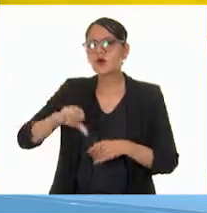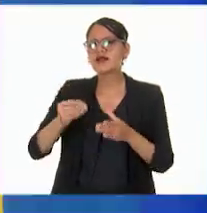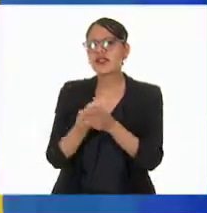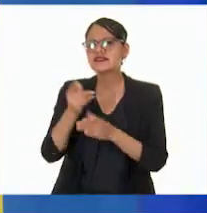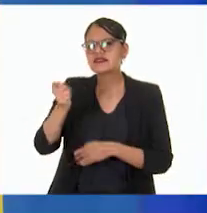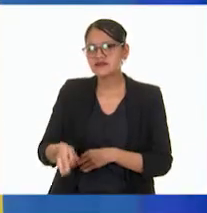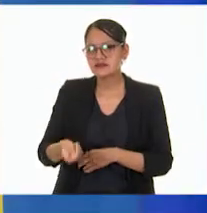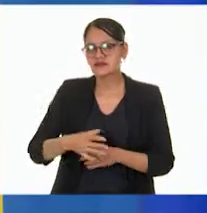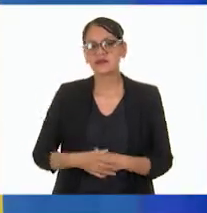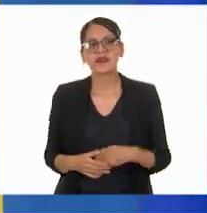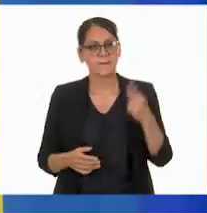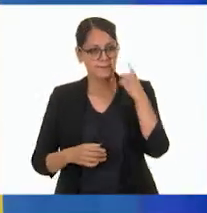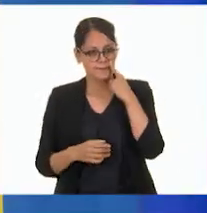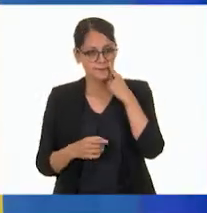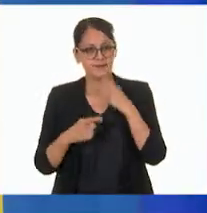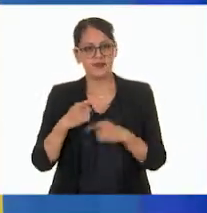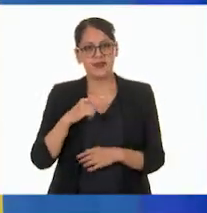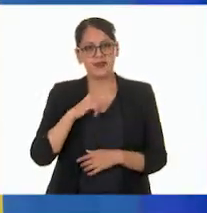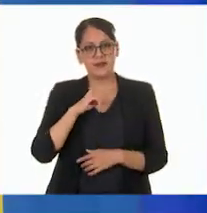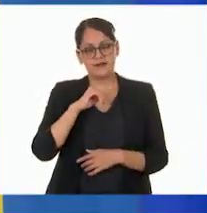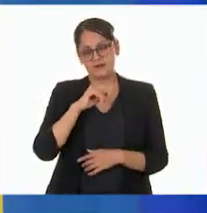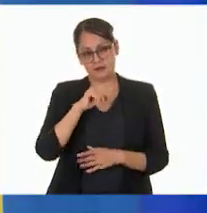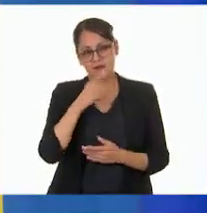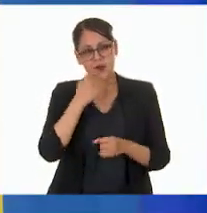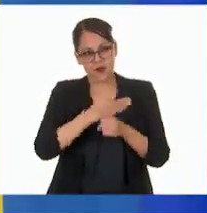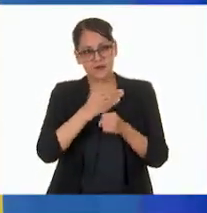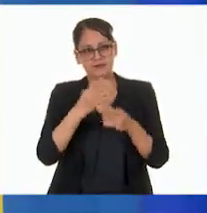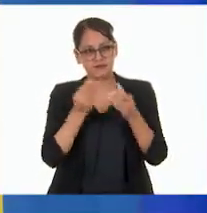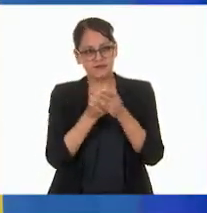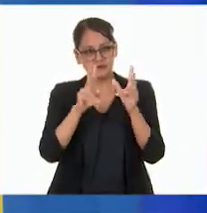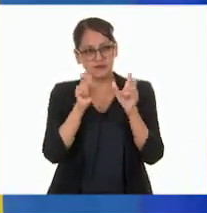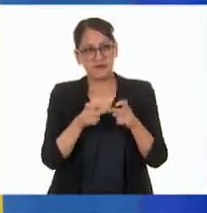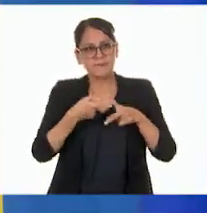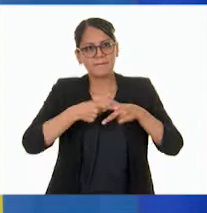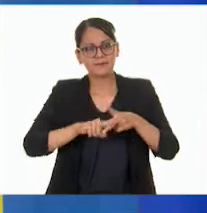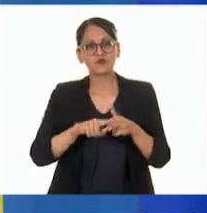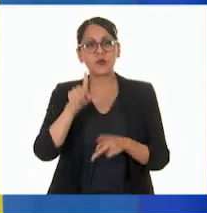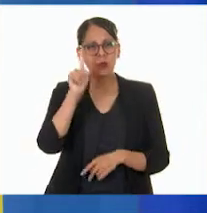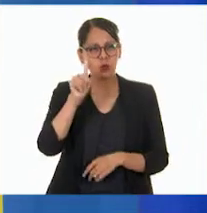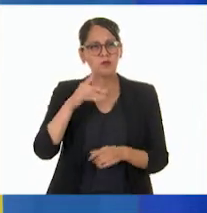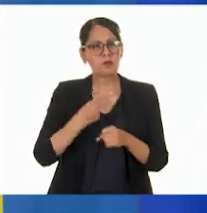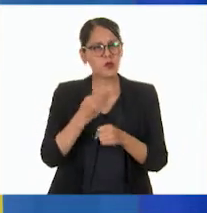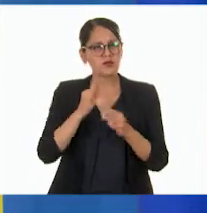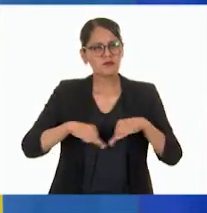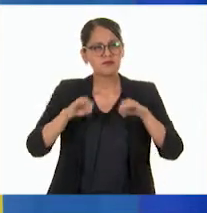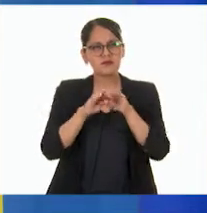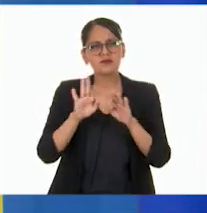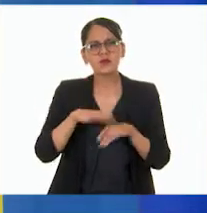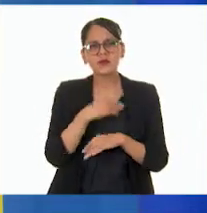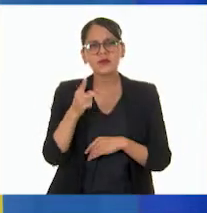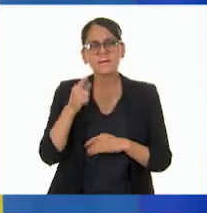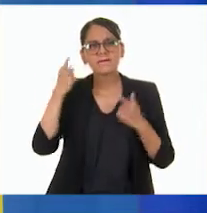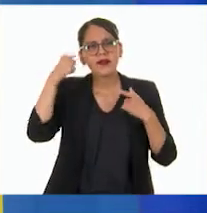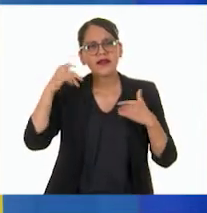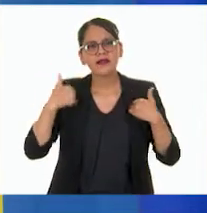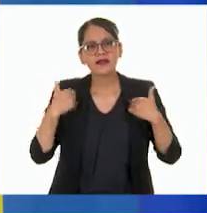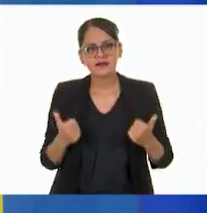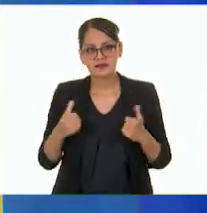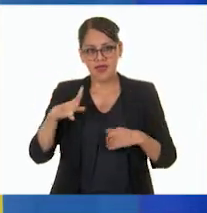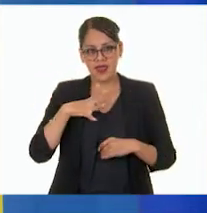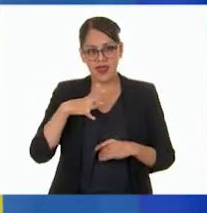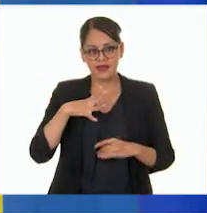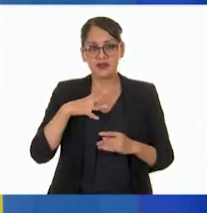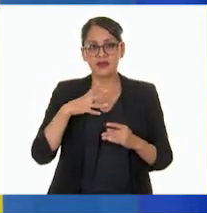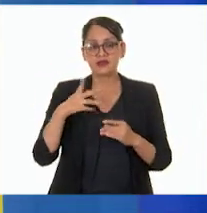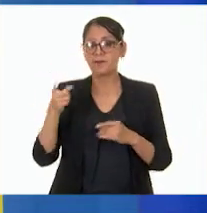de hoy. Fíjate, querida Jenny, que en esta sesión vamos a empezar un tema muy importante para entender los distintos ámbitos